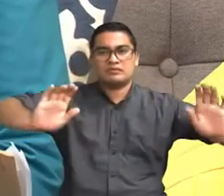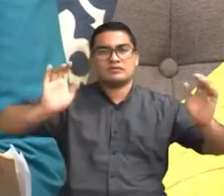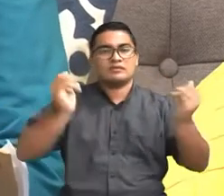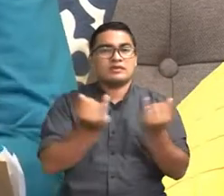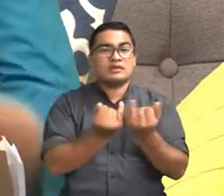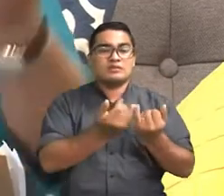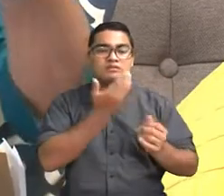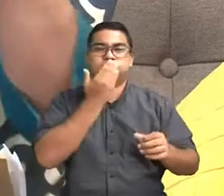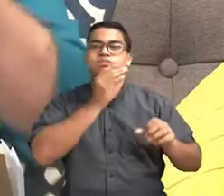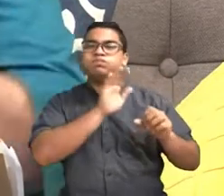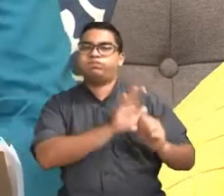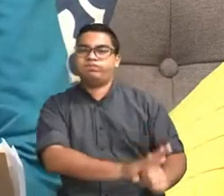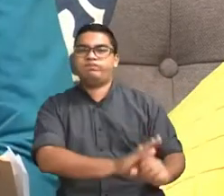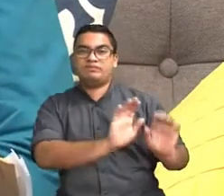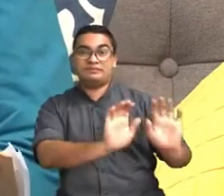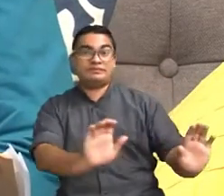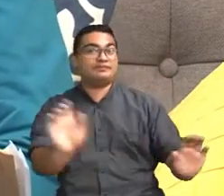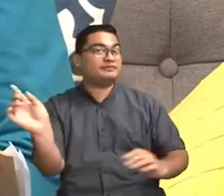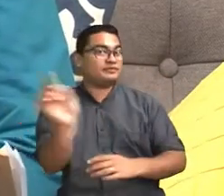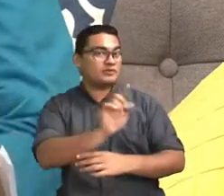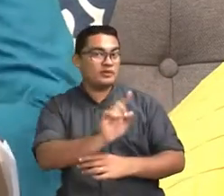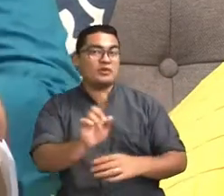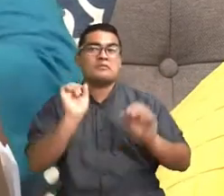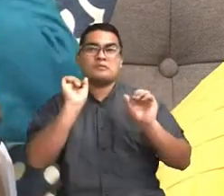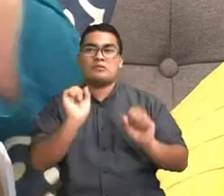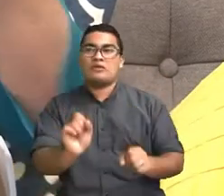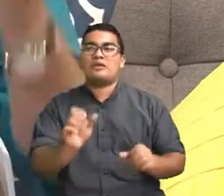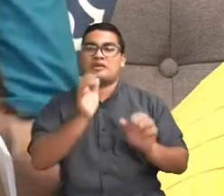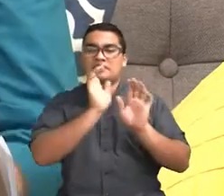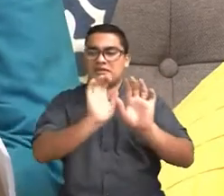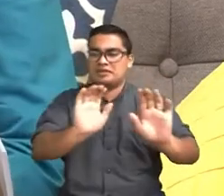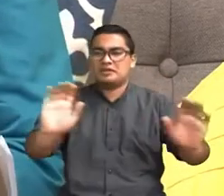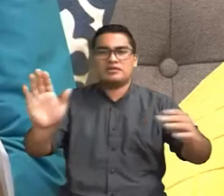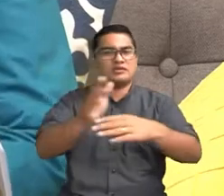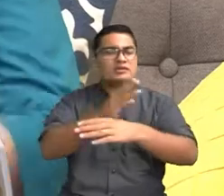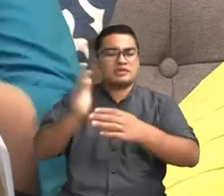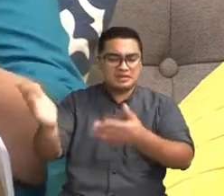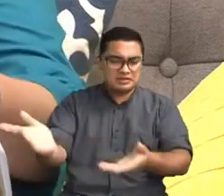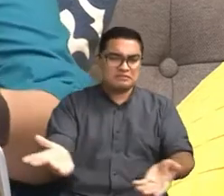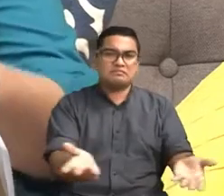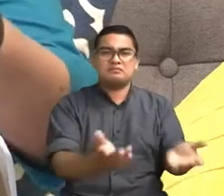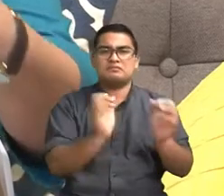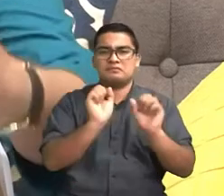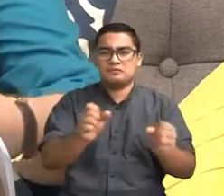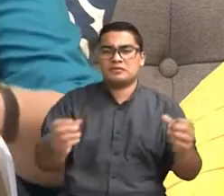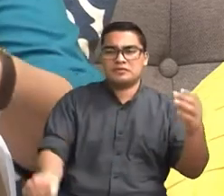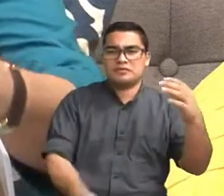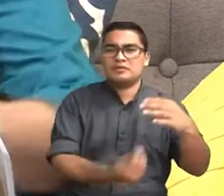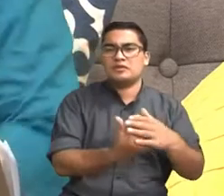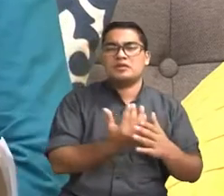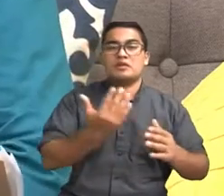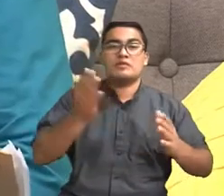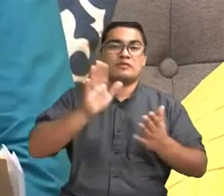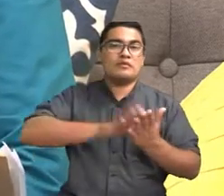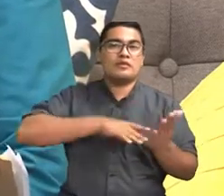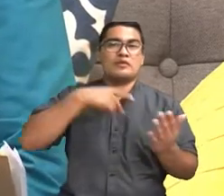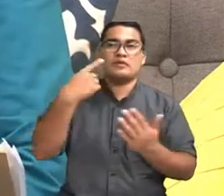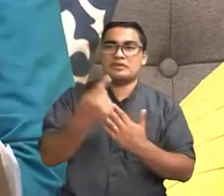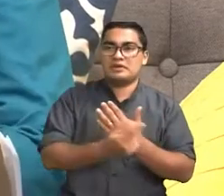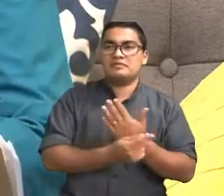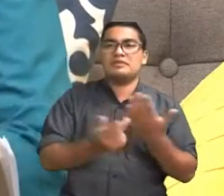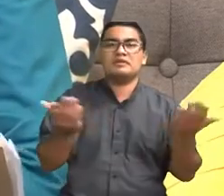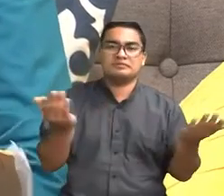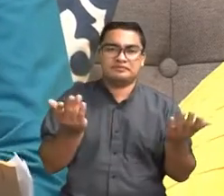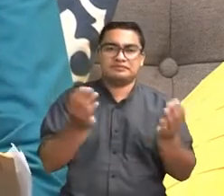discriminación a la niñez, con la inserción de los niños en los distintos programas que vamos a ir compartiendo, pues, porque